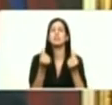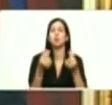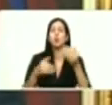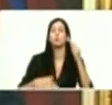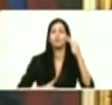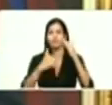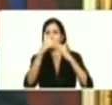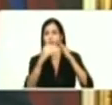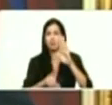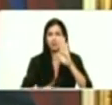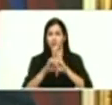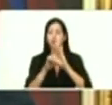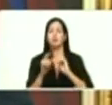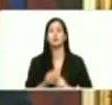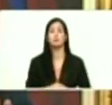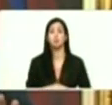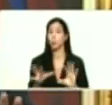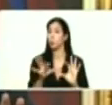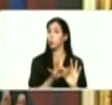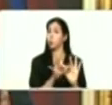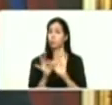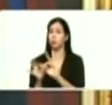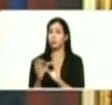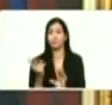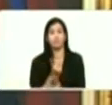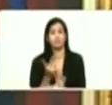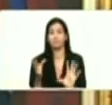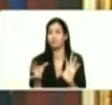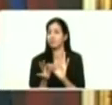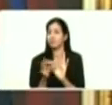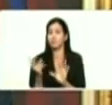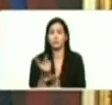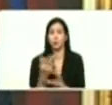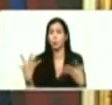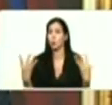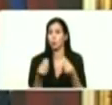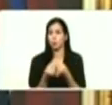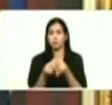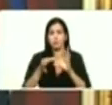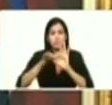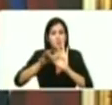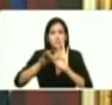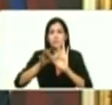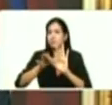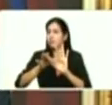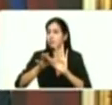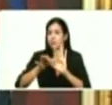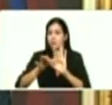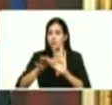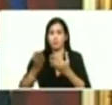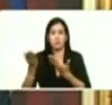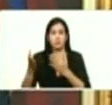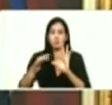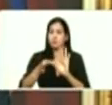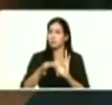alimentación tienen que ir de la mano son hermanitos pues son así ¿verdad?